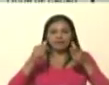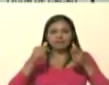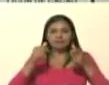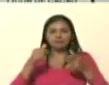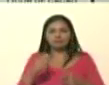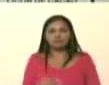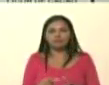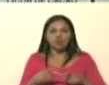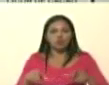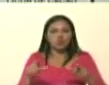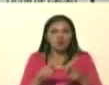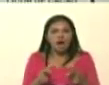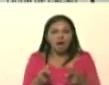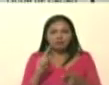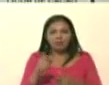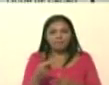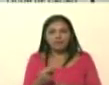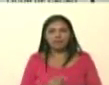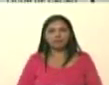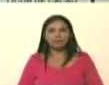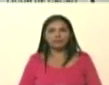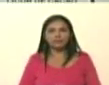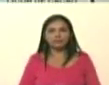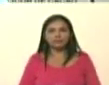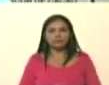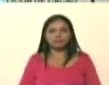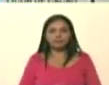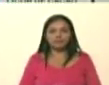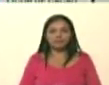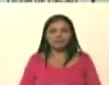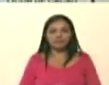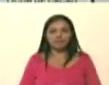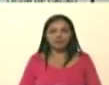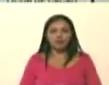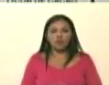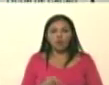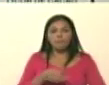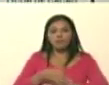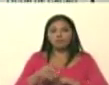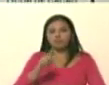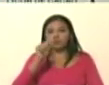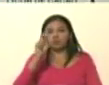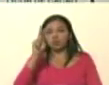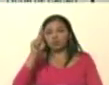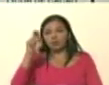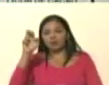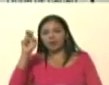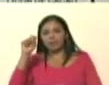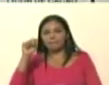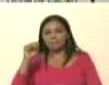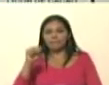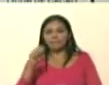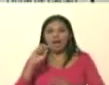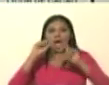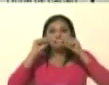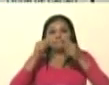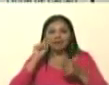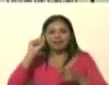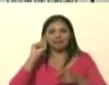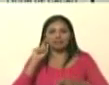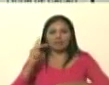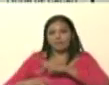sector las marías parroquia canelones municipio turén produciendo maíz el maíz que necesita la patria